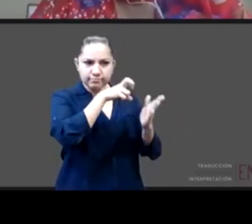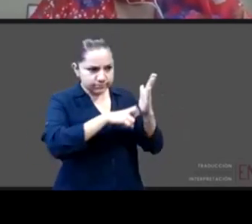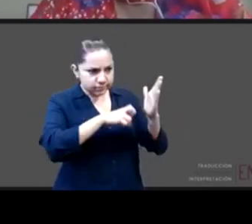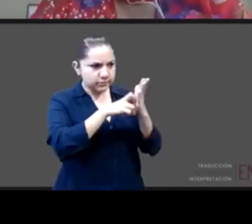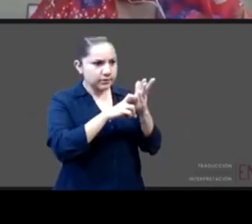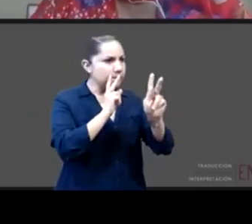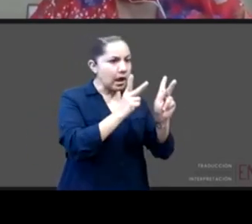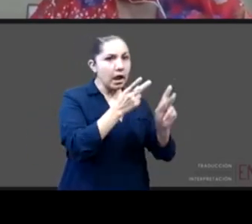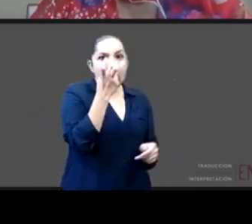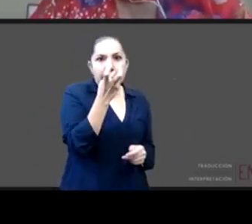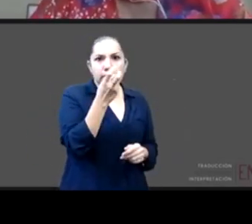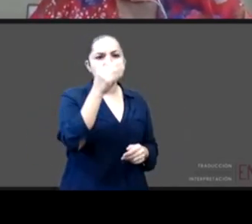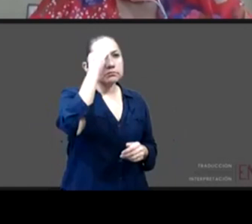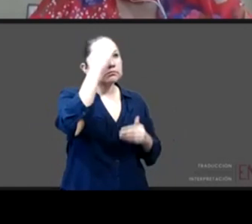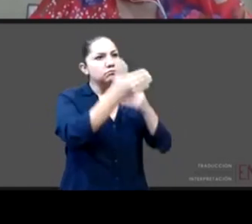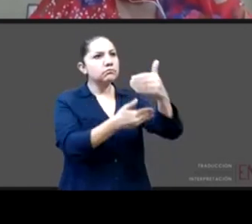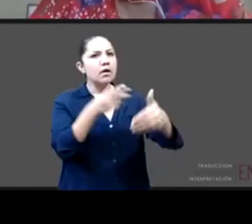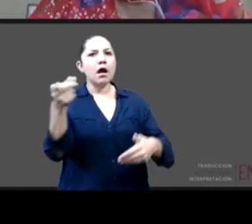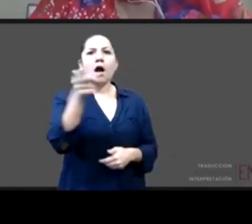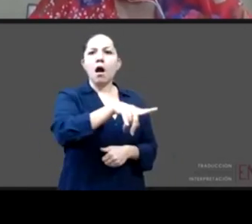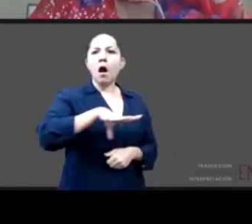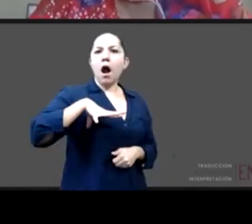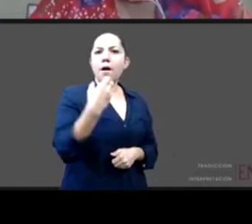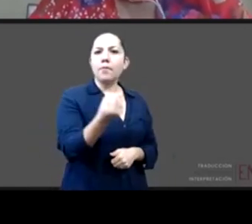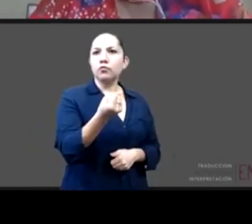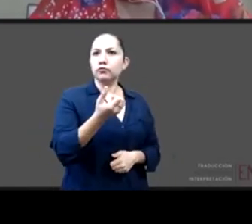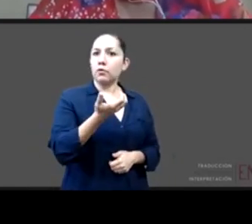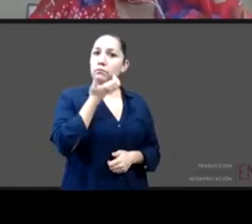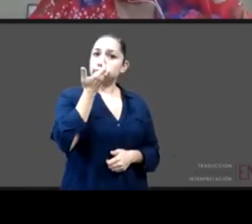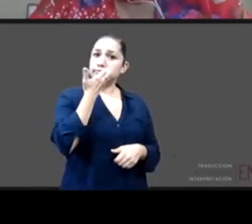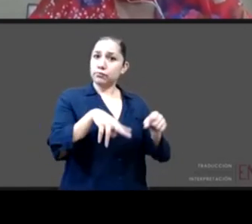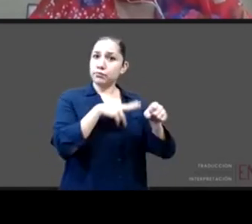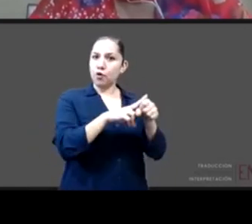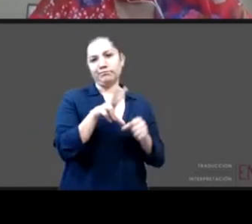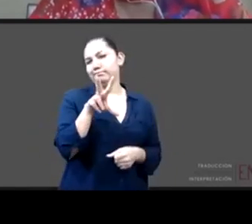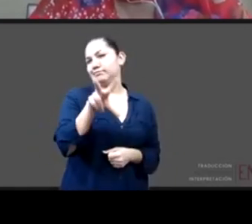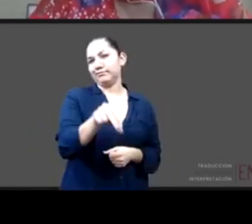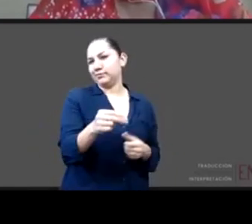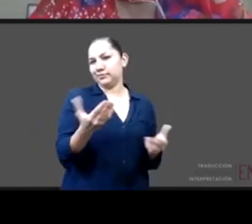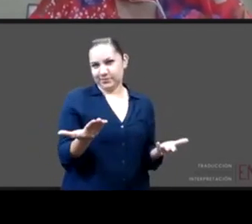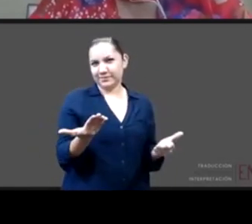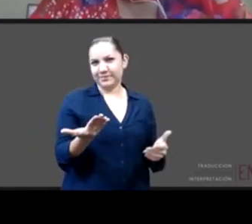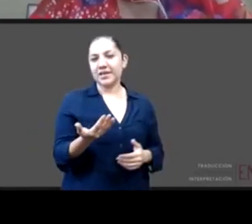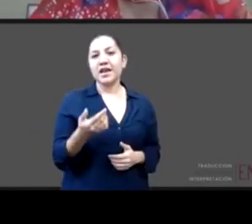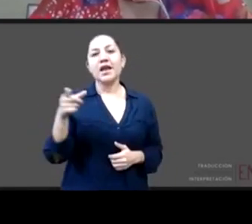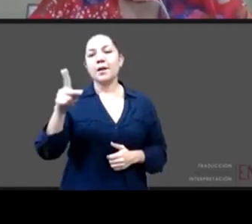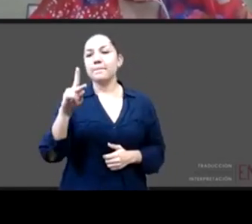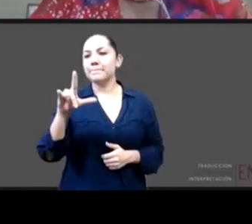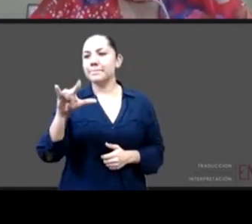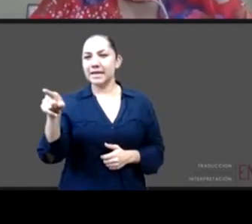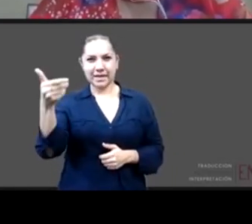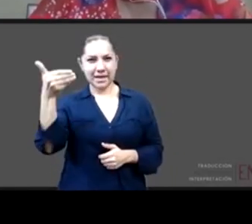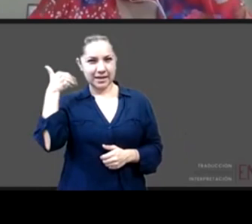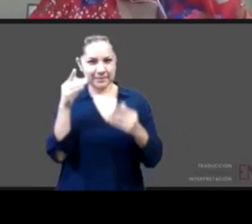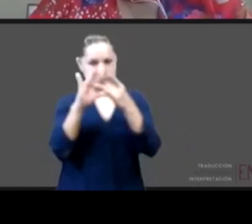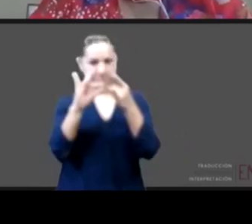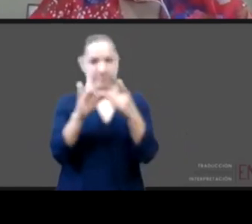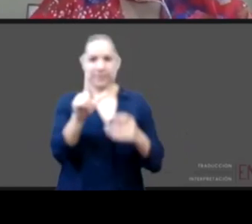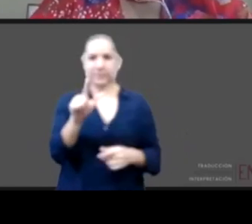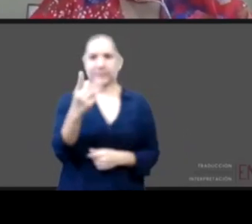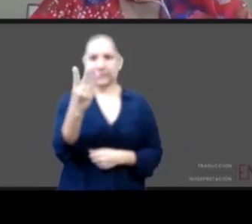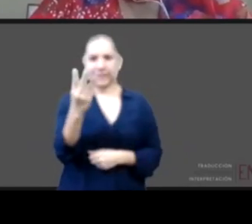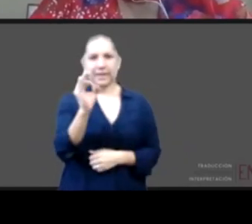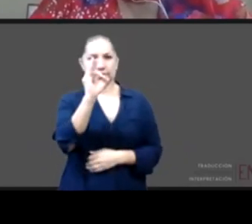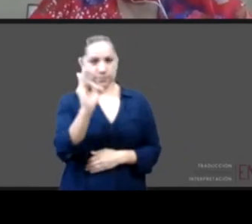las permite y las posibilita que, regreso al dato que mencionaba Pili, en México 73% de los casos de